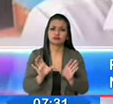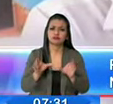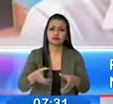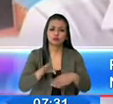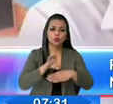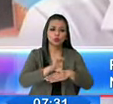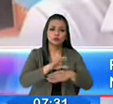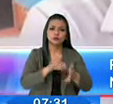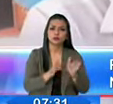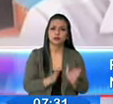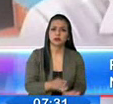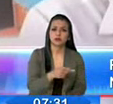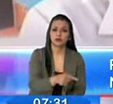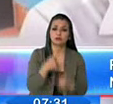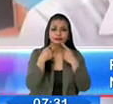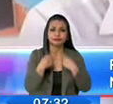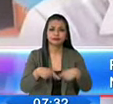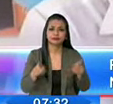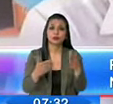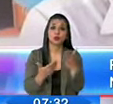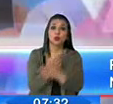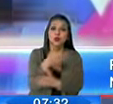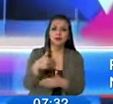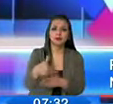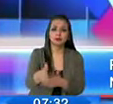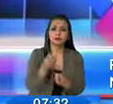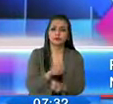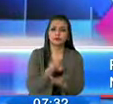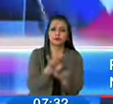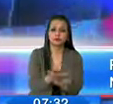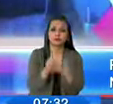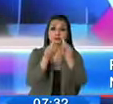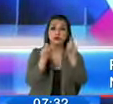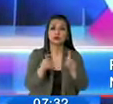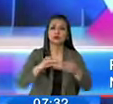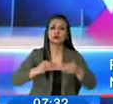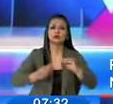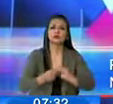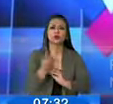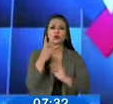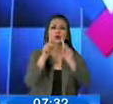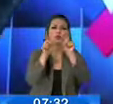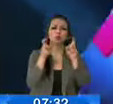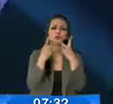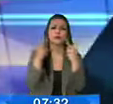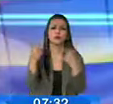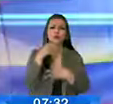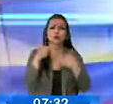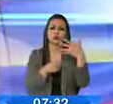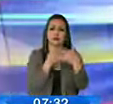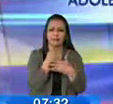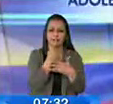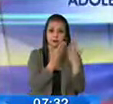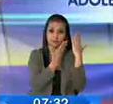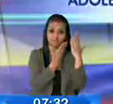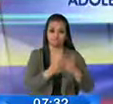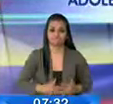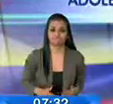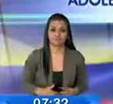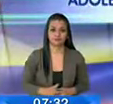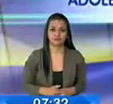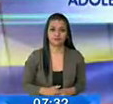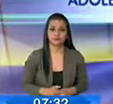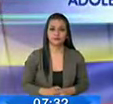estudiantil, convocando nuevos concursos meritocráticos. La pregunta 4 de la consulta popular plantea: ¿está usted de acuerdo